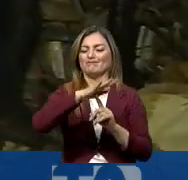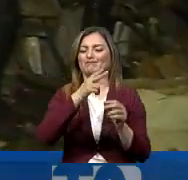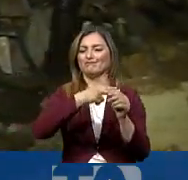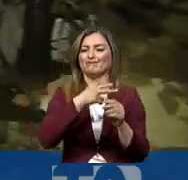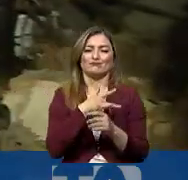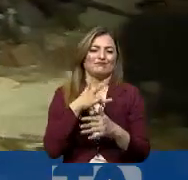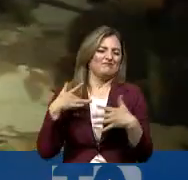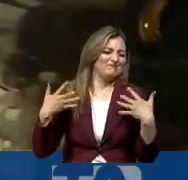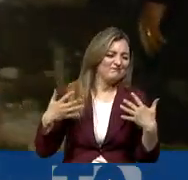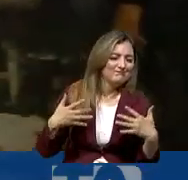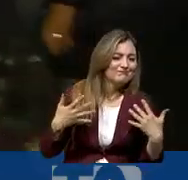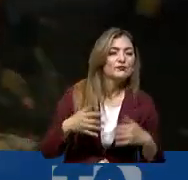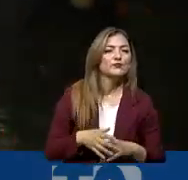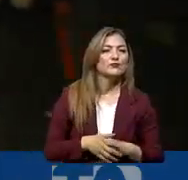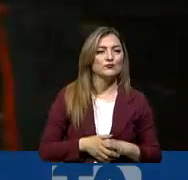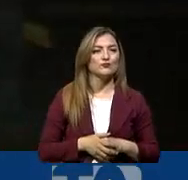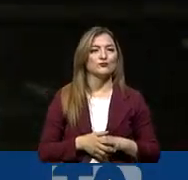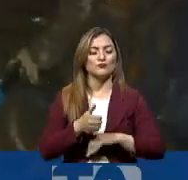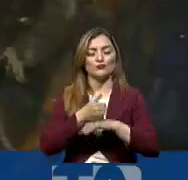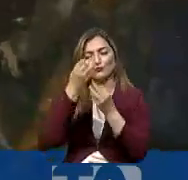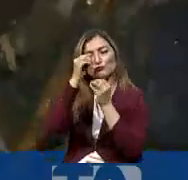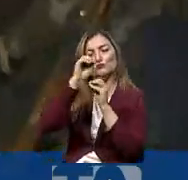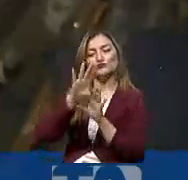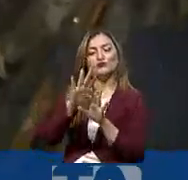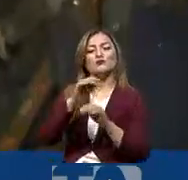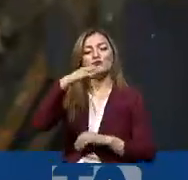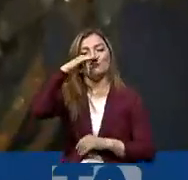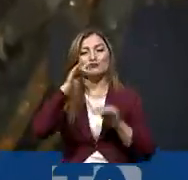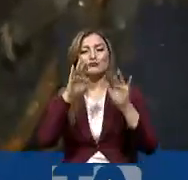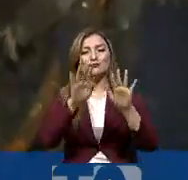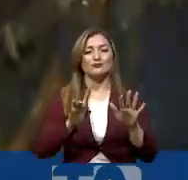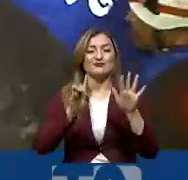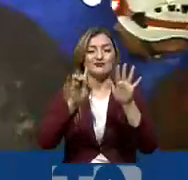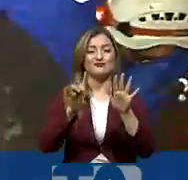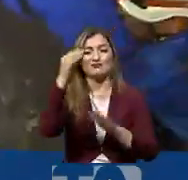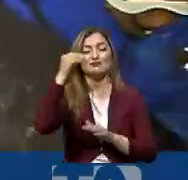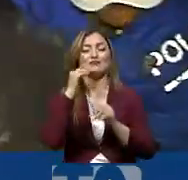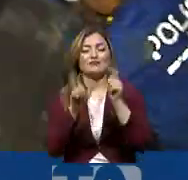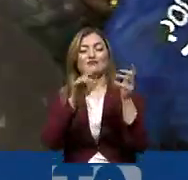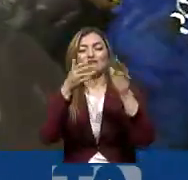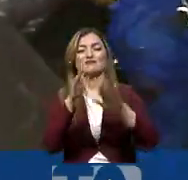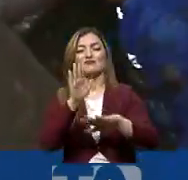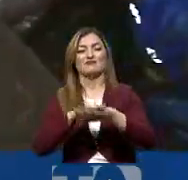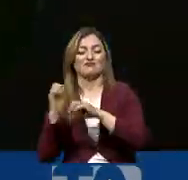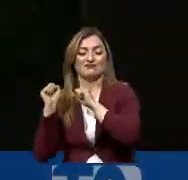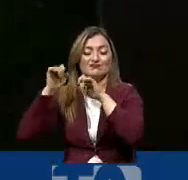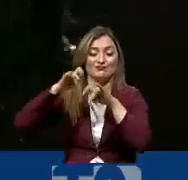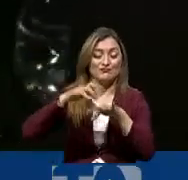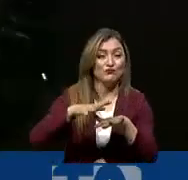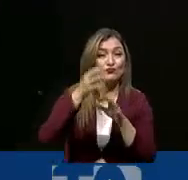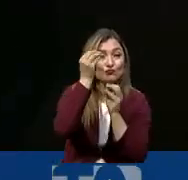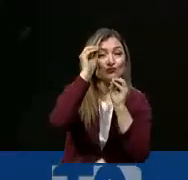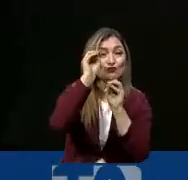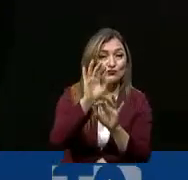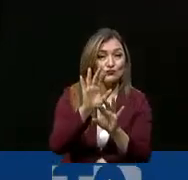también formaron las autoridades que se identificó 16 menores que eran hijos de personas que fallecieron por el aluvión e informaron que el